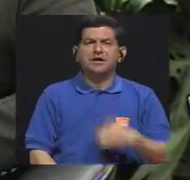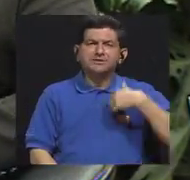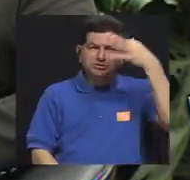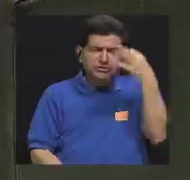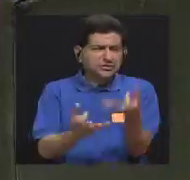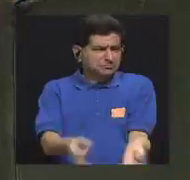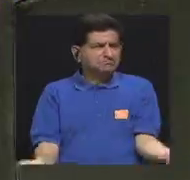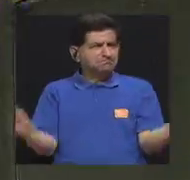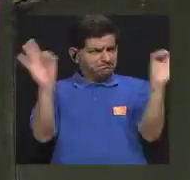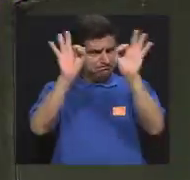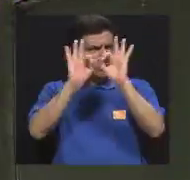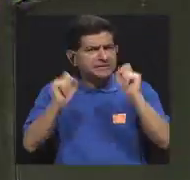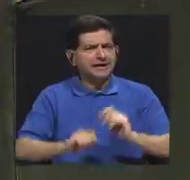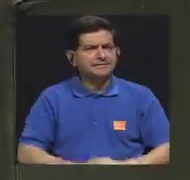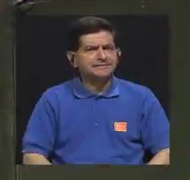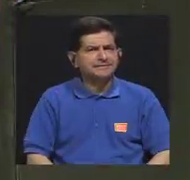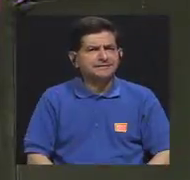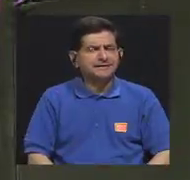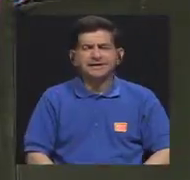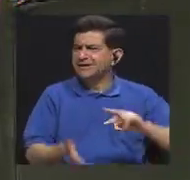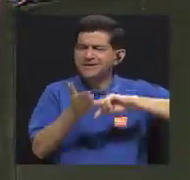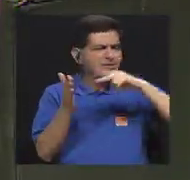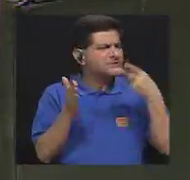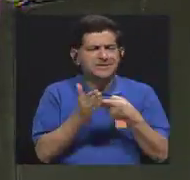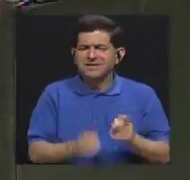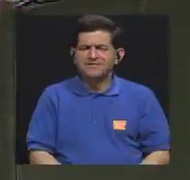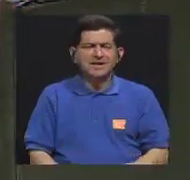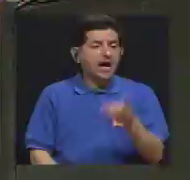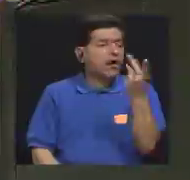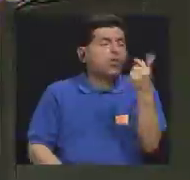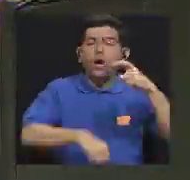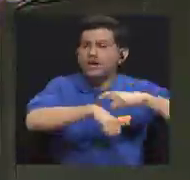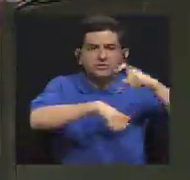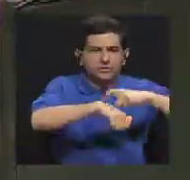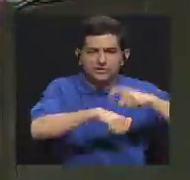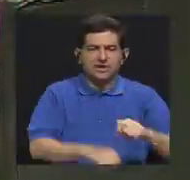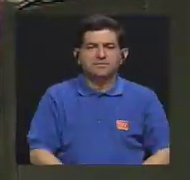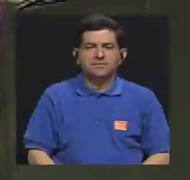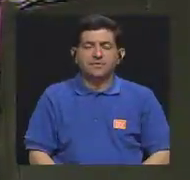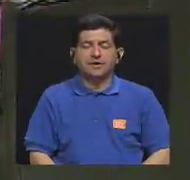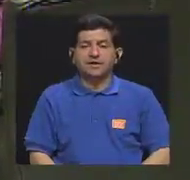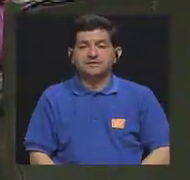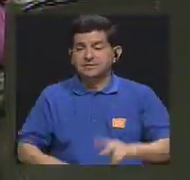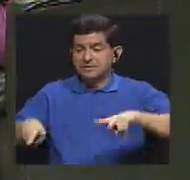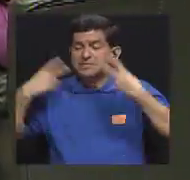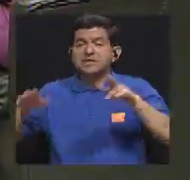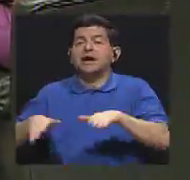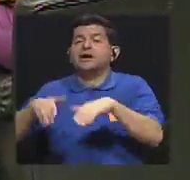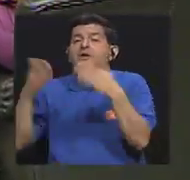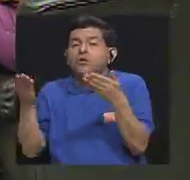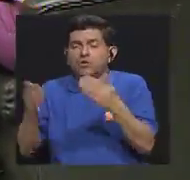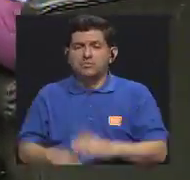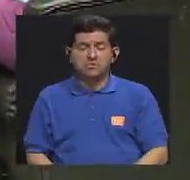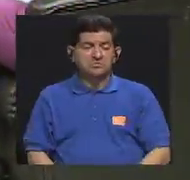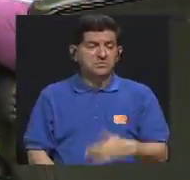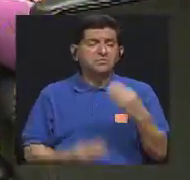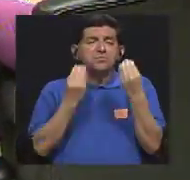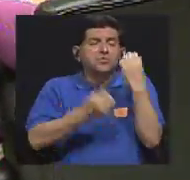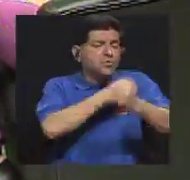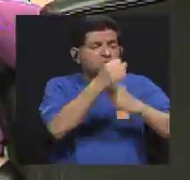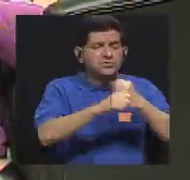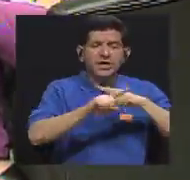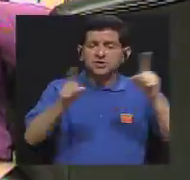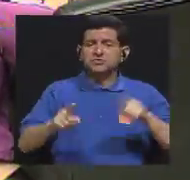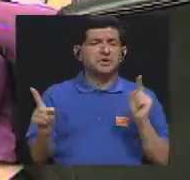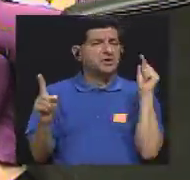eso es lo más importante porque no es cuánto viva, sino cómo viva. Si vivimos muchos años, pero no tenemos un por qué